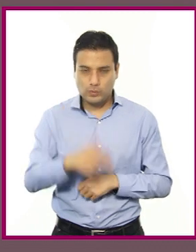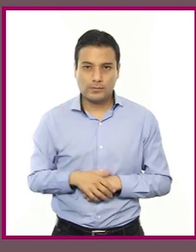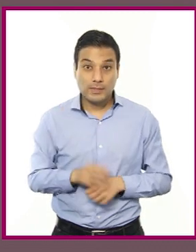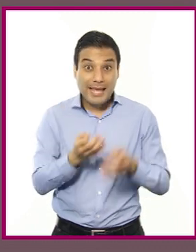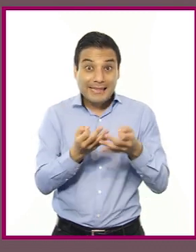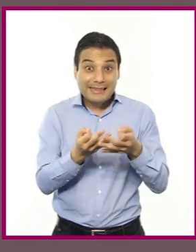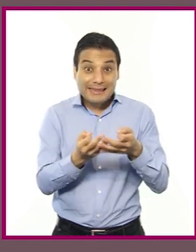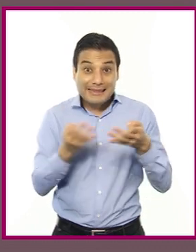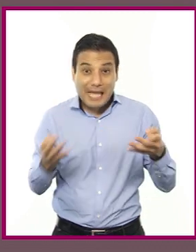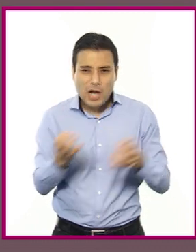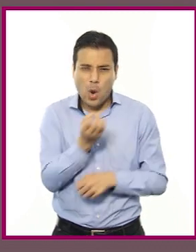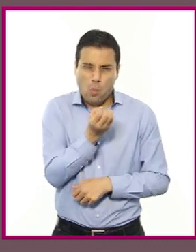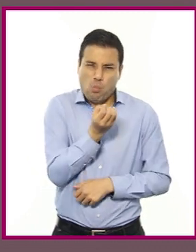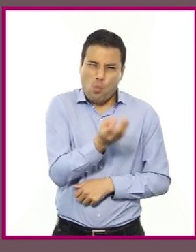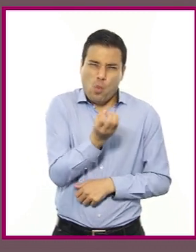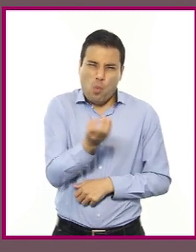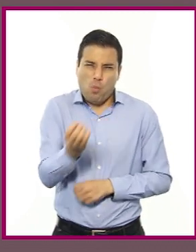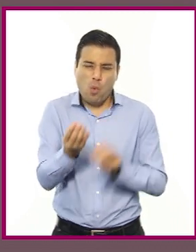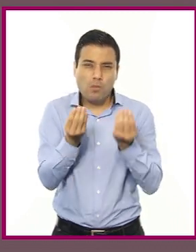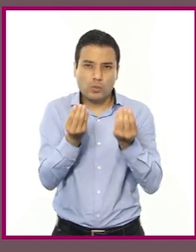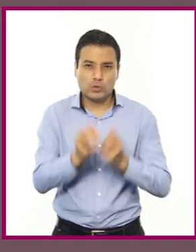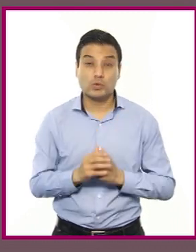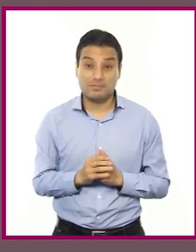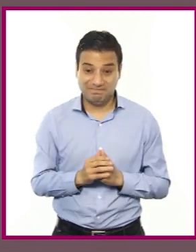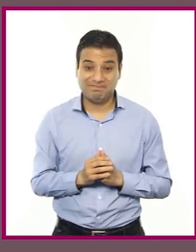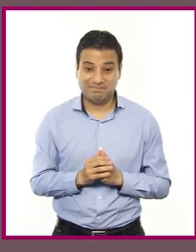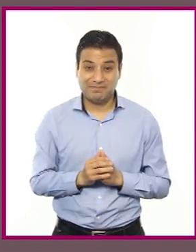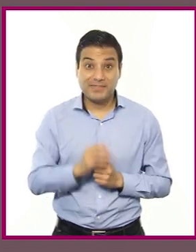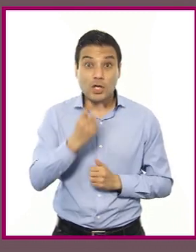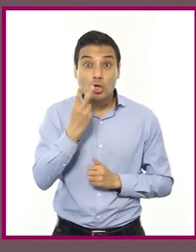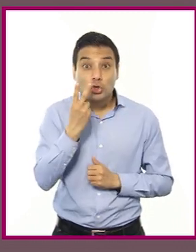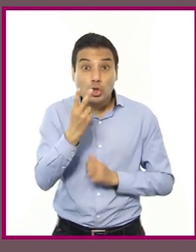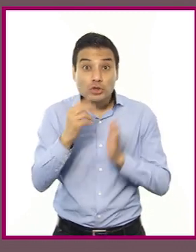lo repartido por su antecesor y la cifra alcanzó